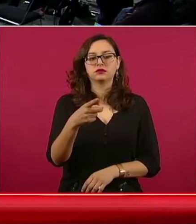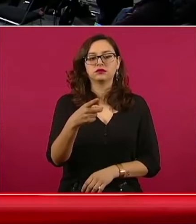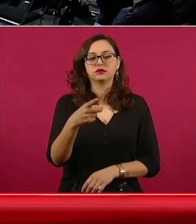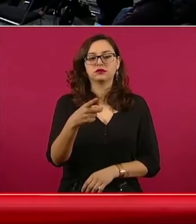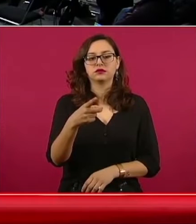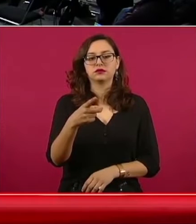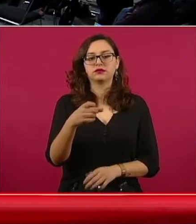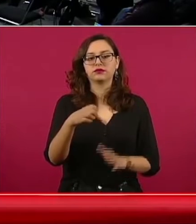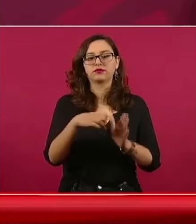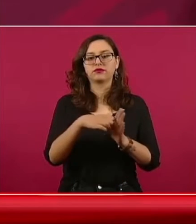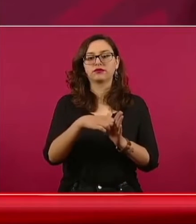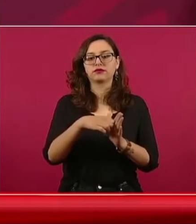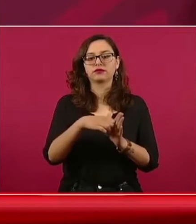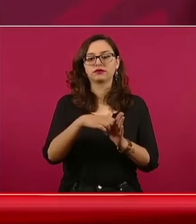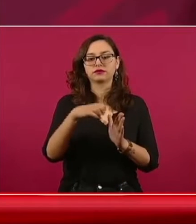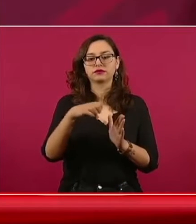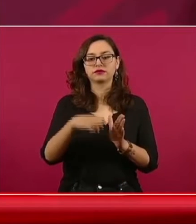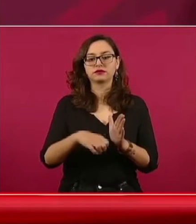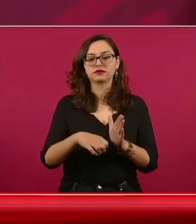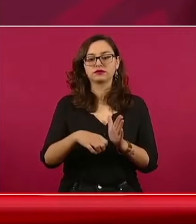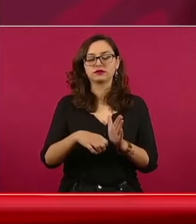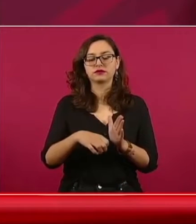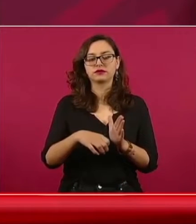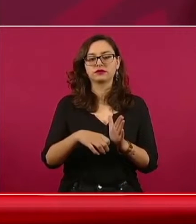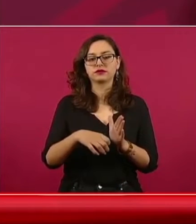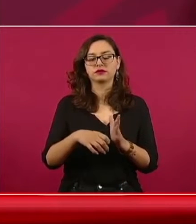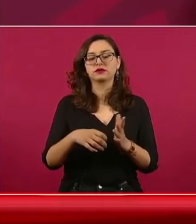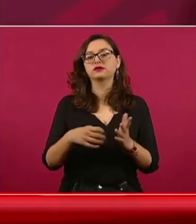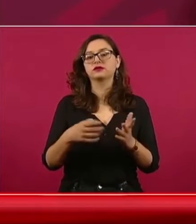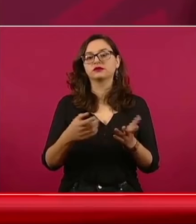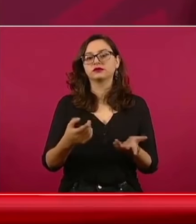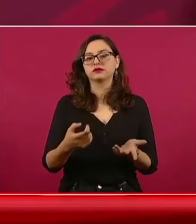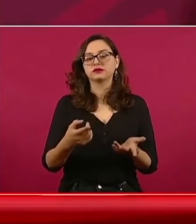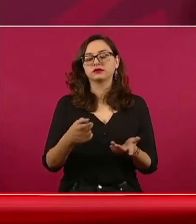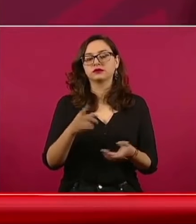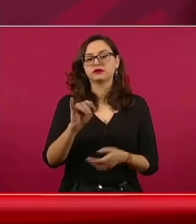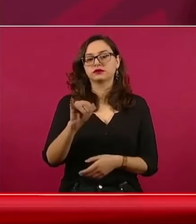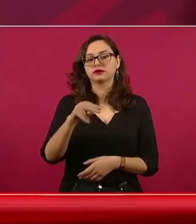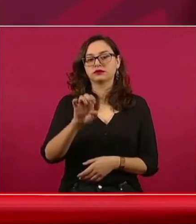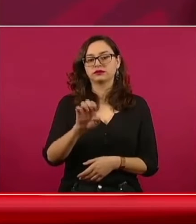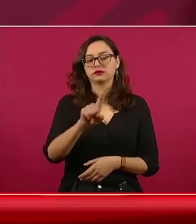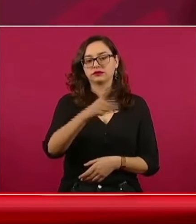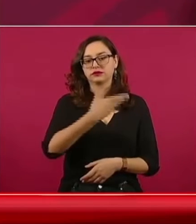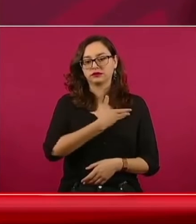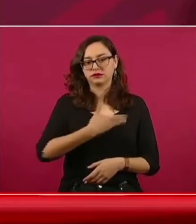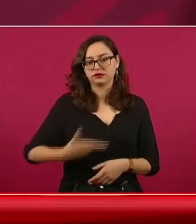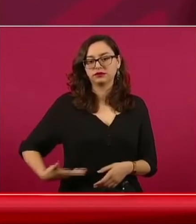como el actual presidente del ine